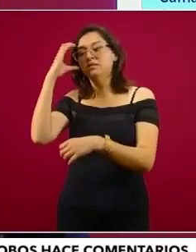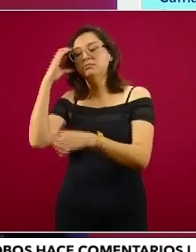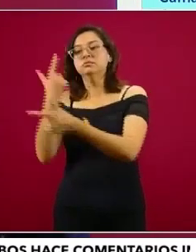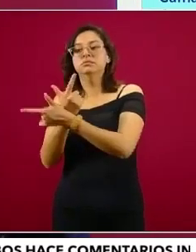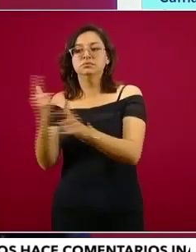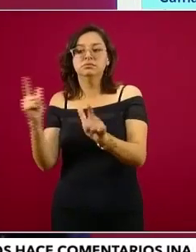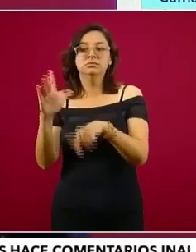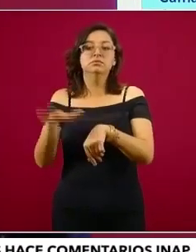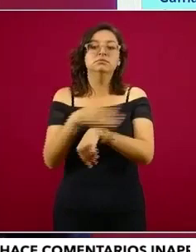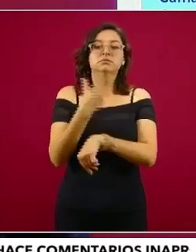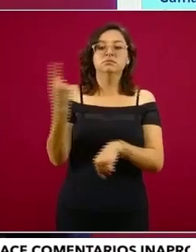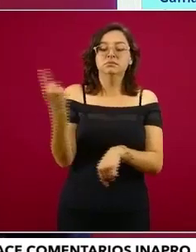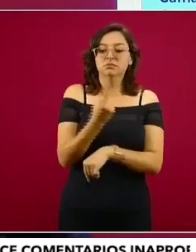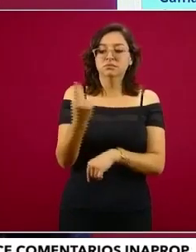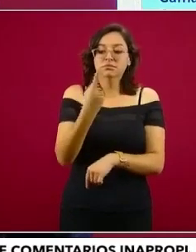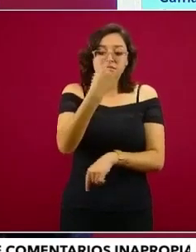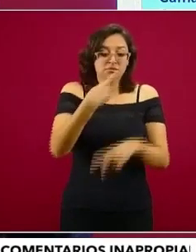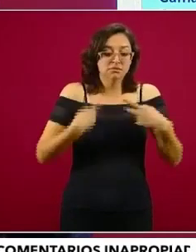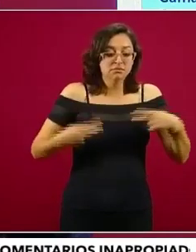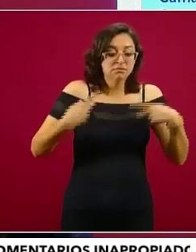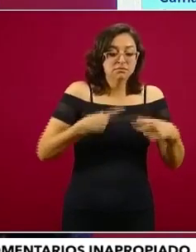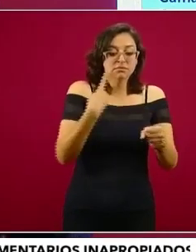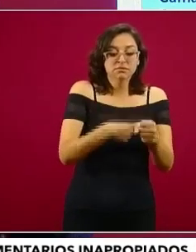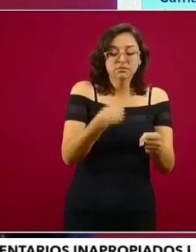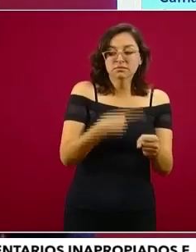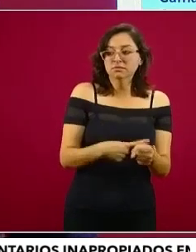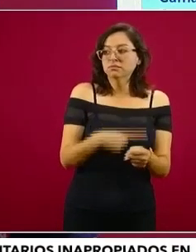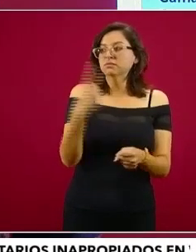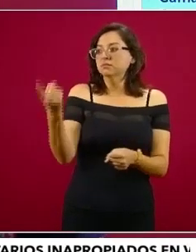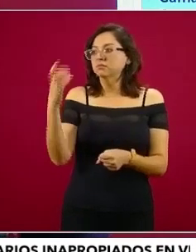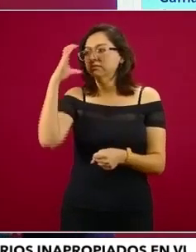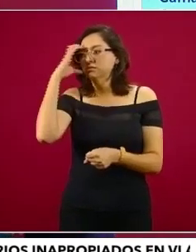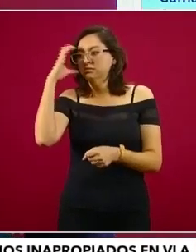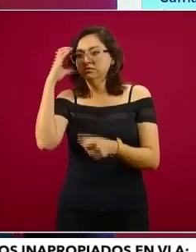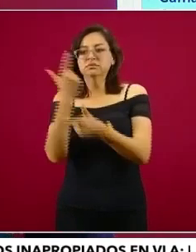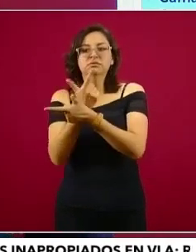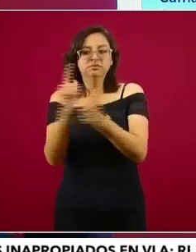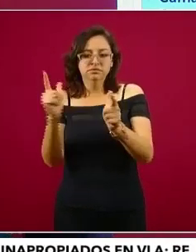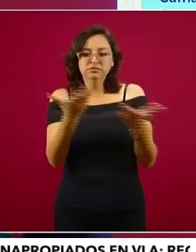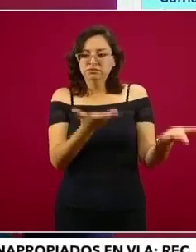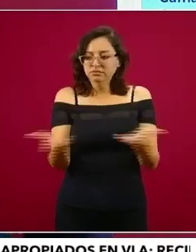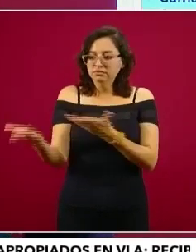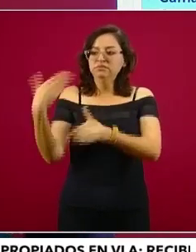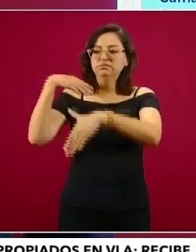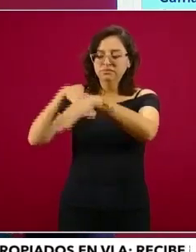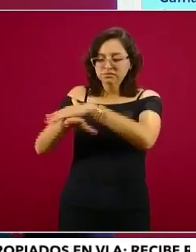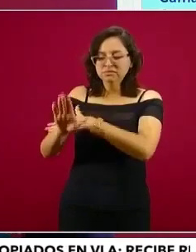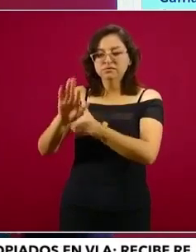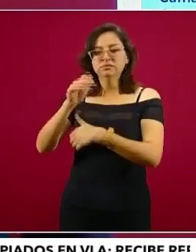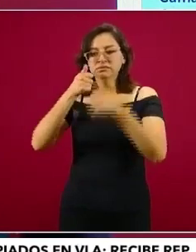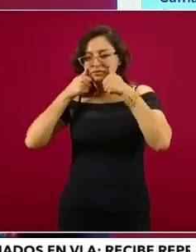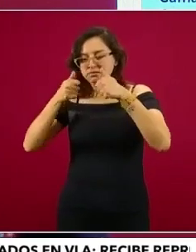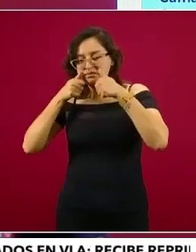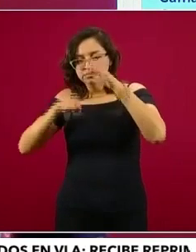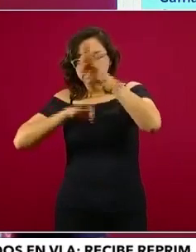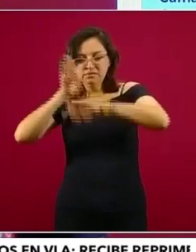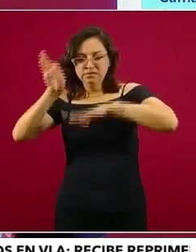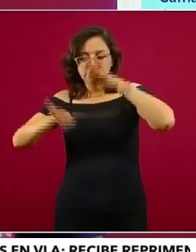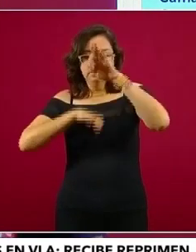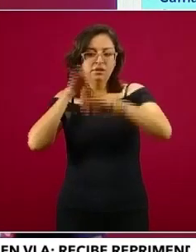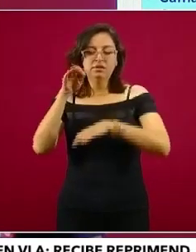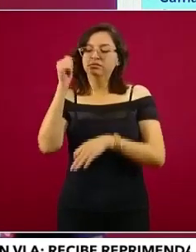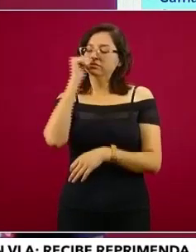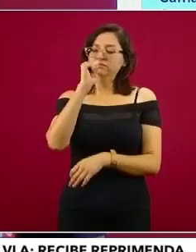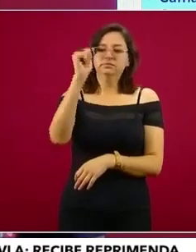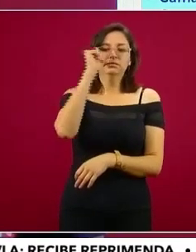cama disponible para que una persona la pueda usar y pueda recibir la atención correspondiente,